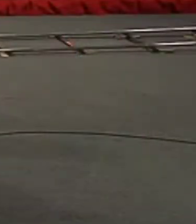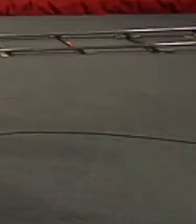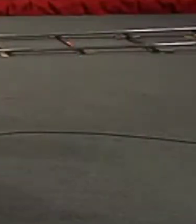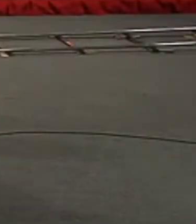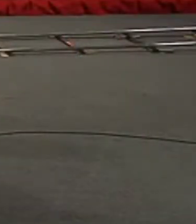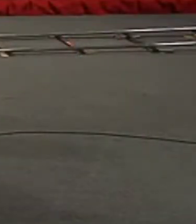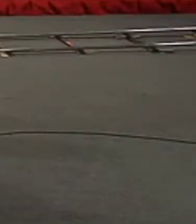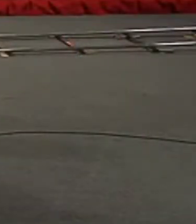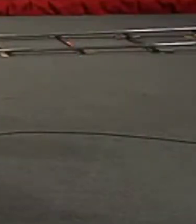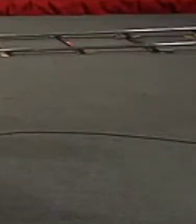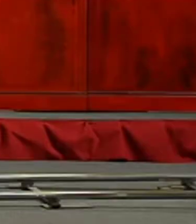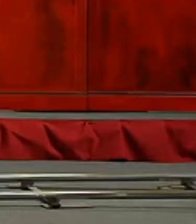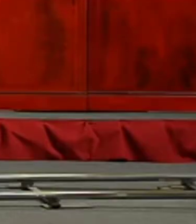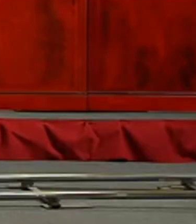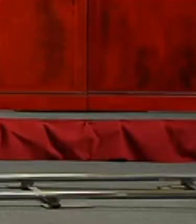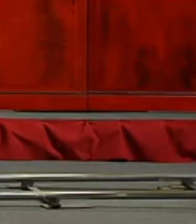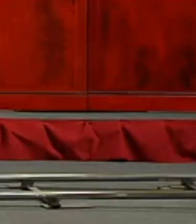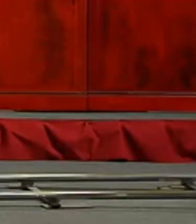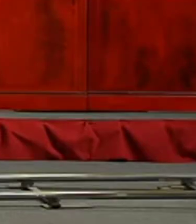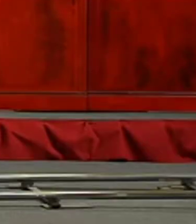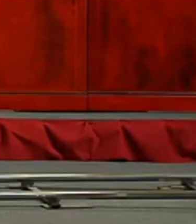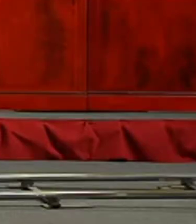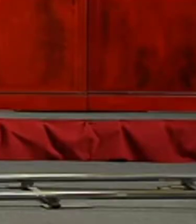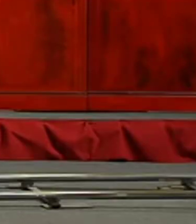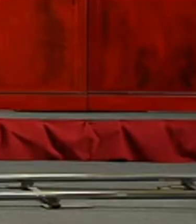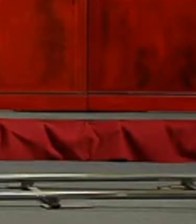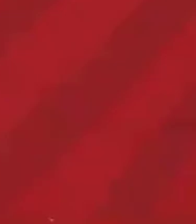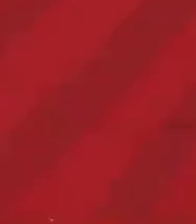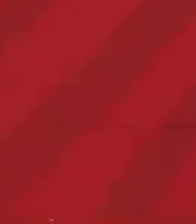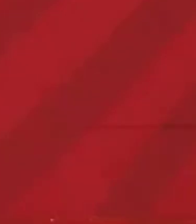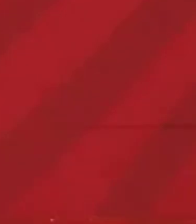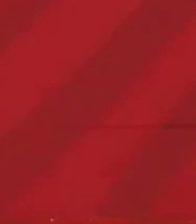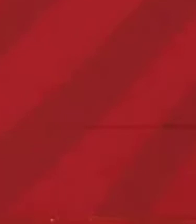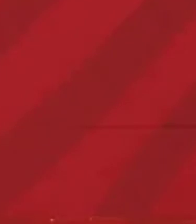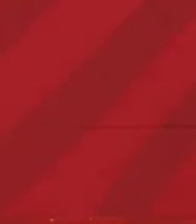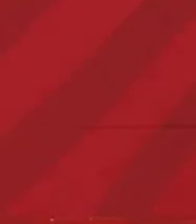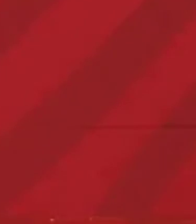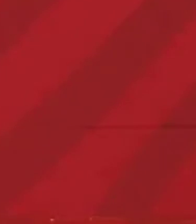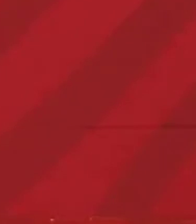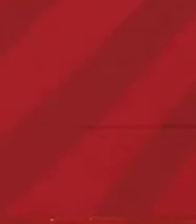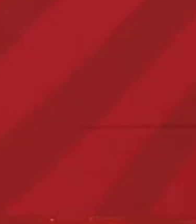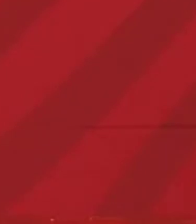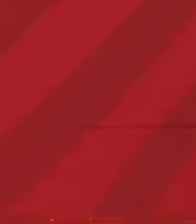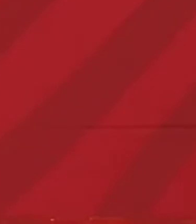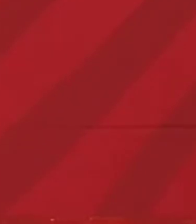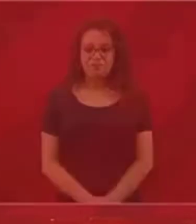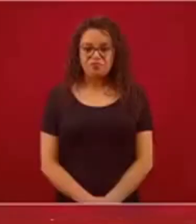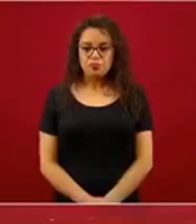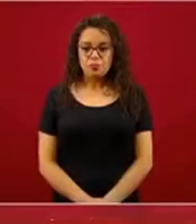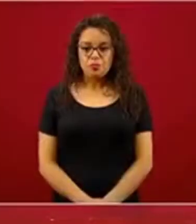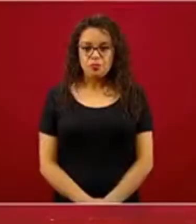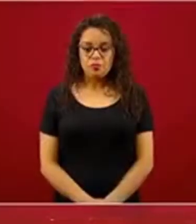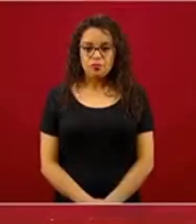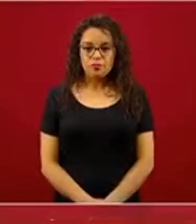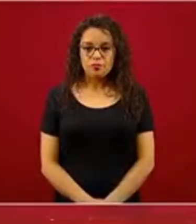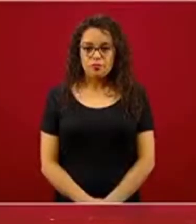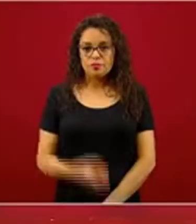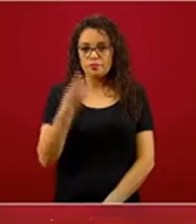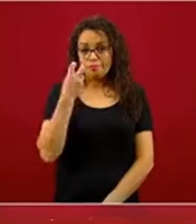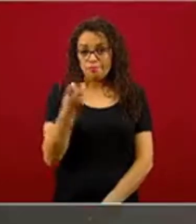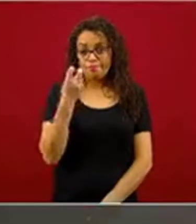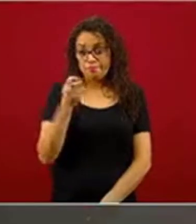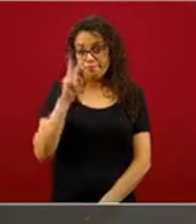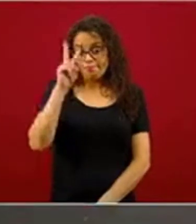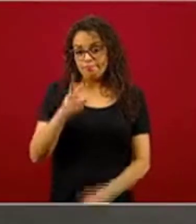personas heroicas que nos han cuidado y nos siguen cuidando todo este momento. Entonces, por eso es este reconocimiento. Y